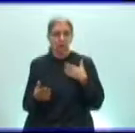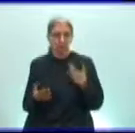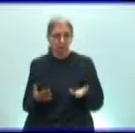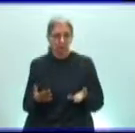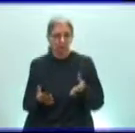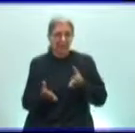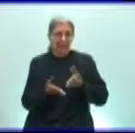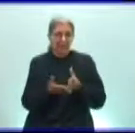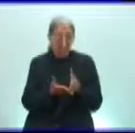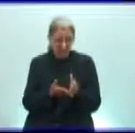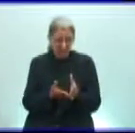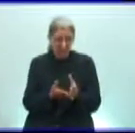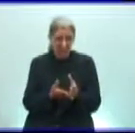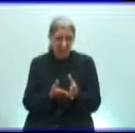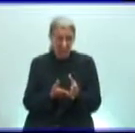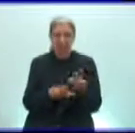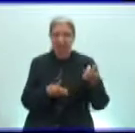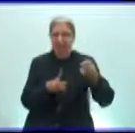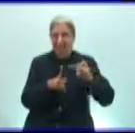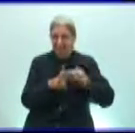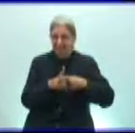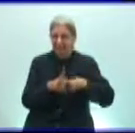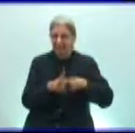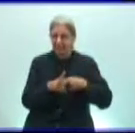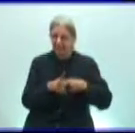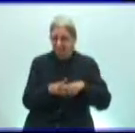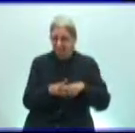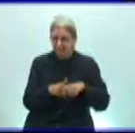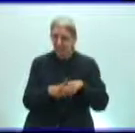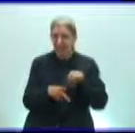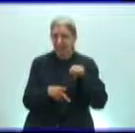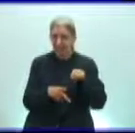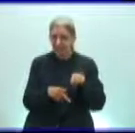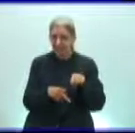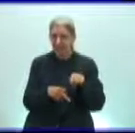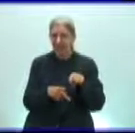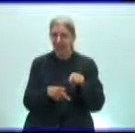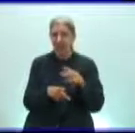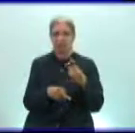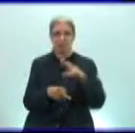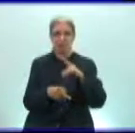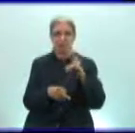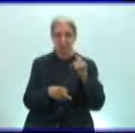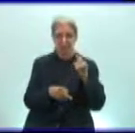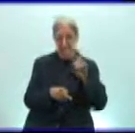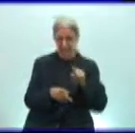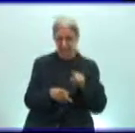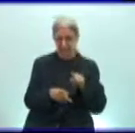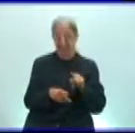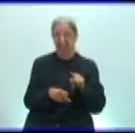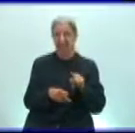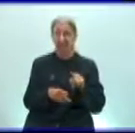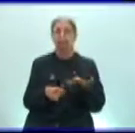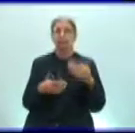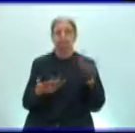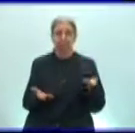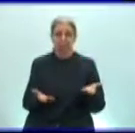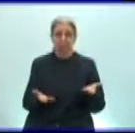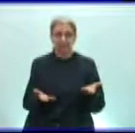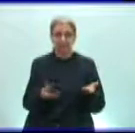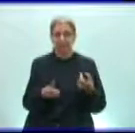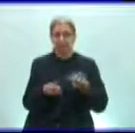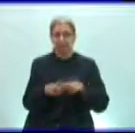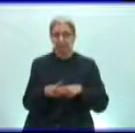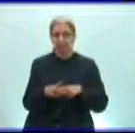lineal. Vamos a resolver esa ecuación originada. Y obtenemos como solución